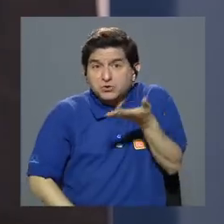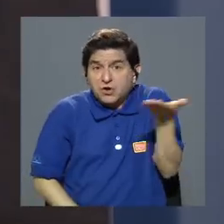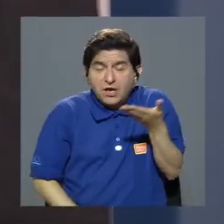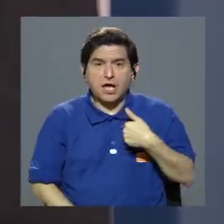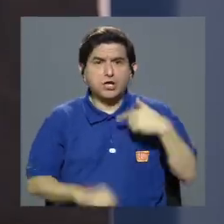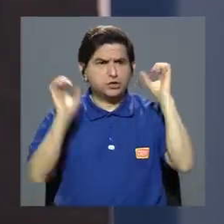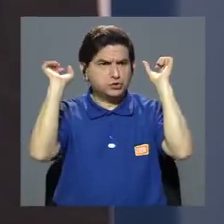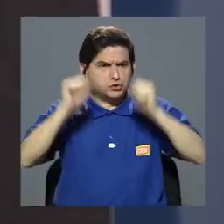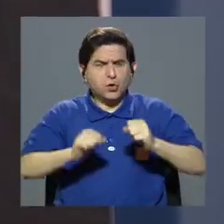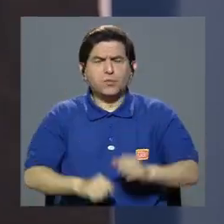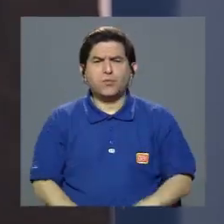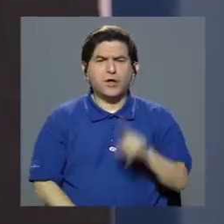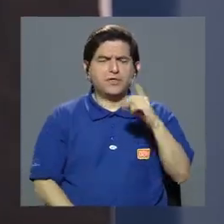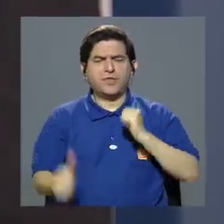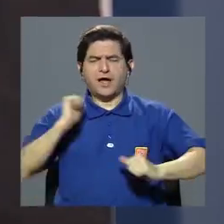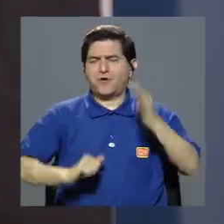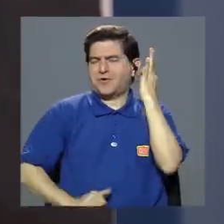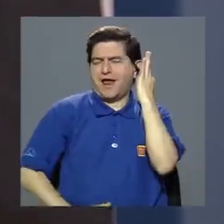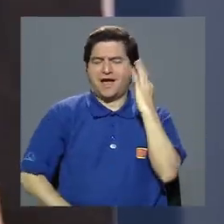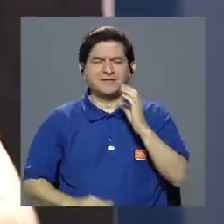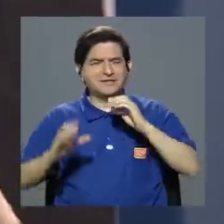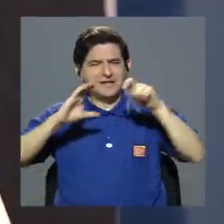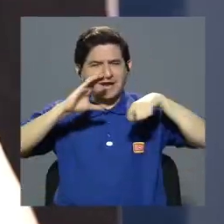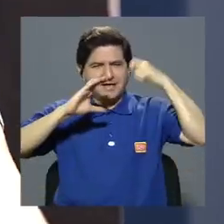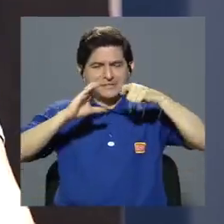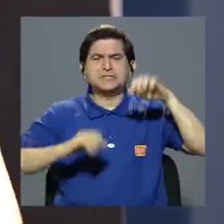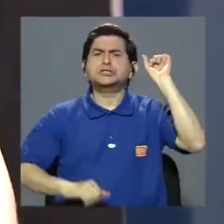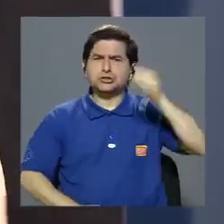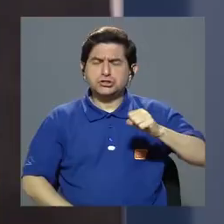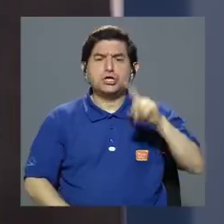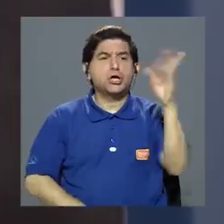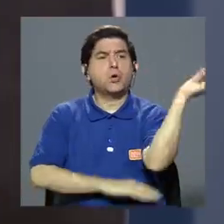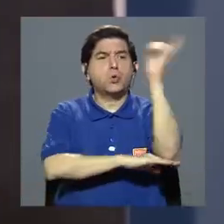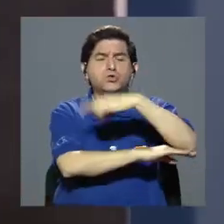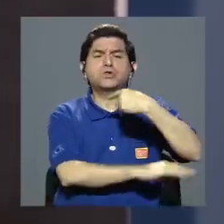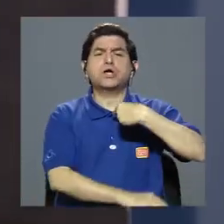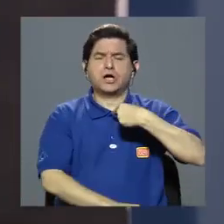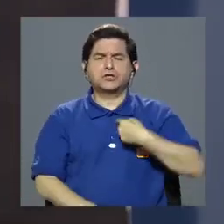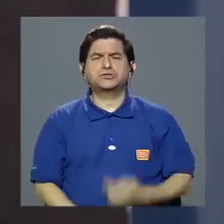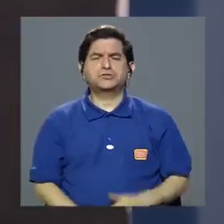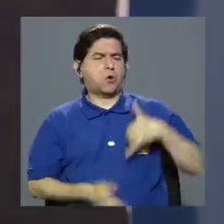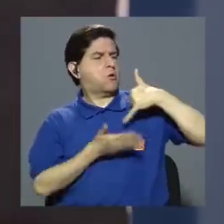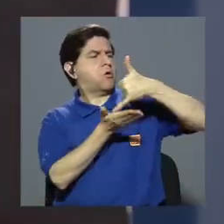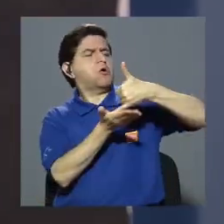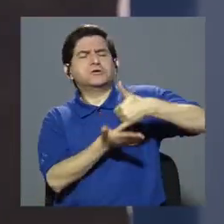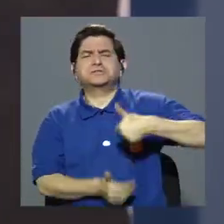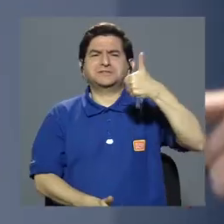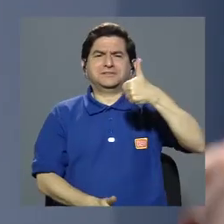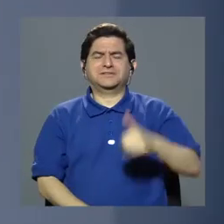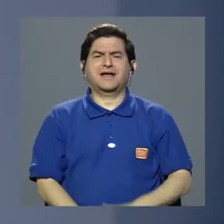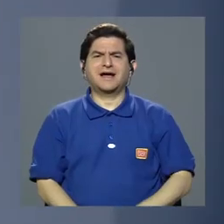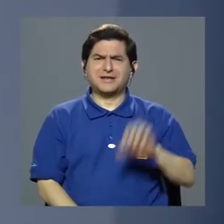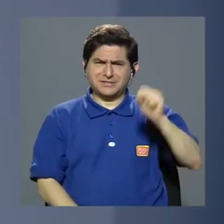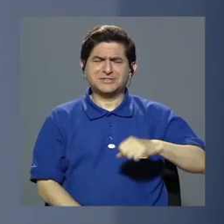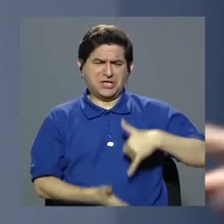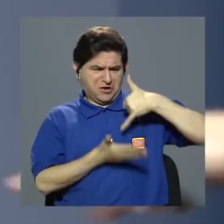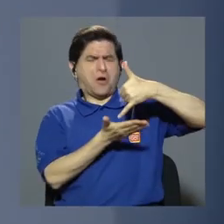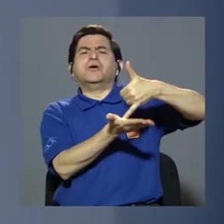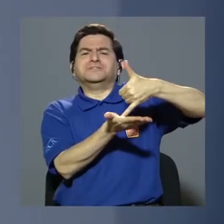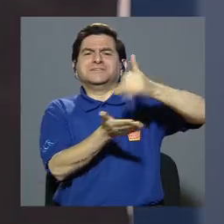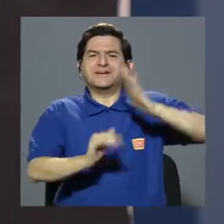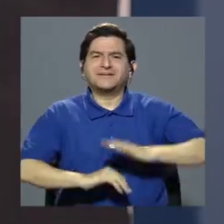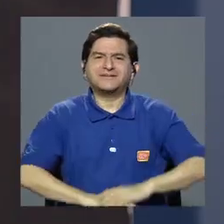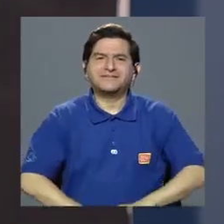el futuro es que puedo llegar a ser una actriz de cine porque yo creo que si algún día me voy a llegar a ganar un oscar no me voy a ganar un